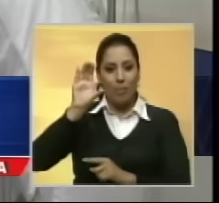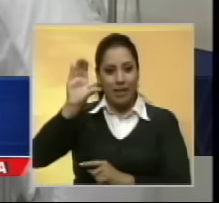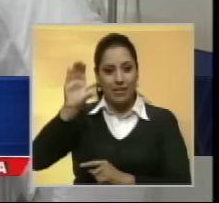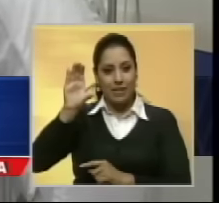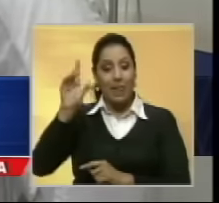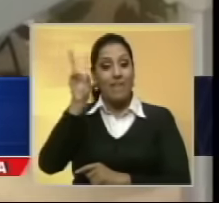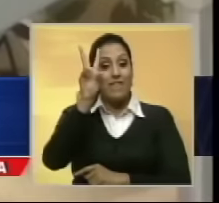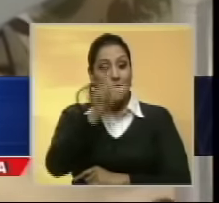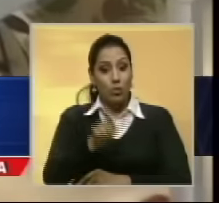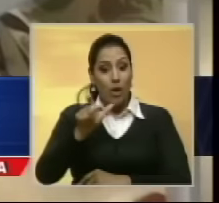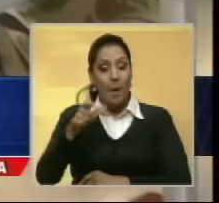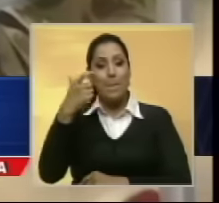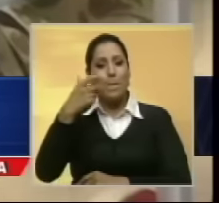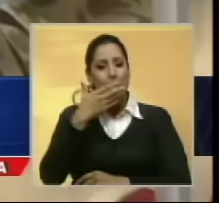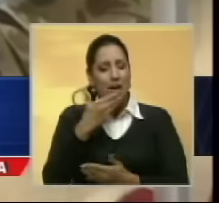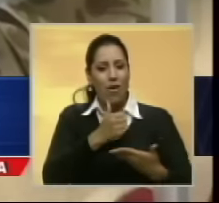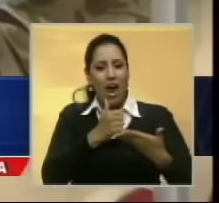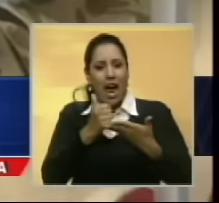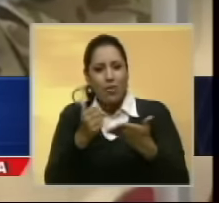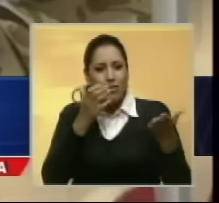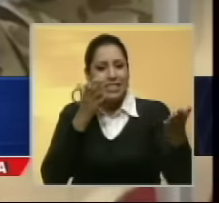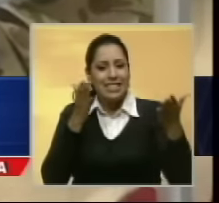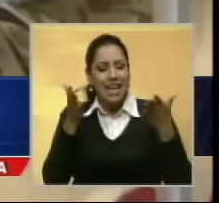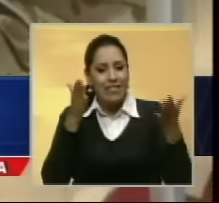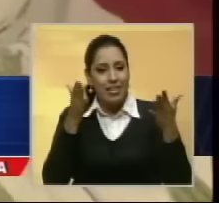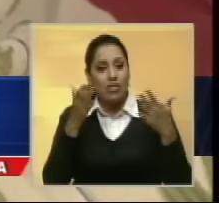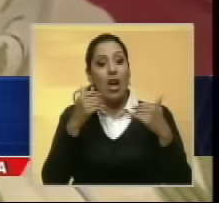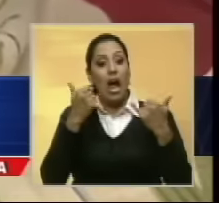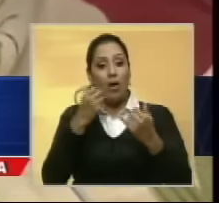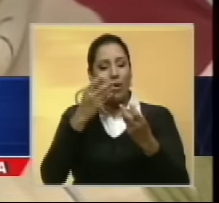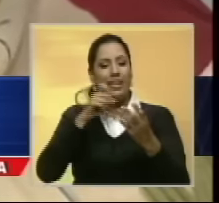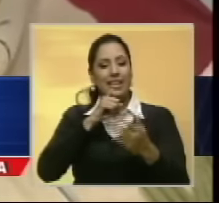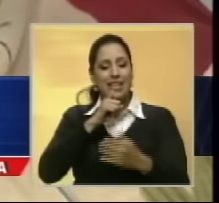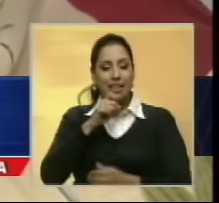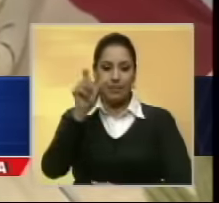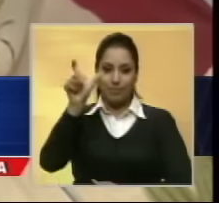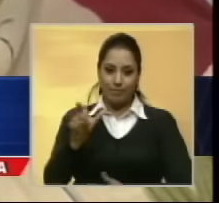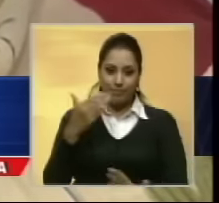fronteras. Venezolanos buscan mejores servicios. Los detalles en breve.